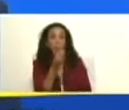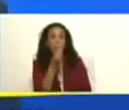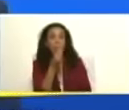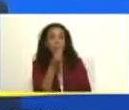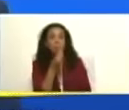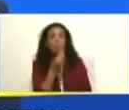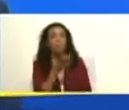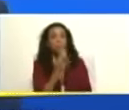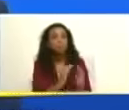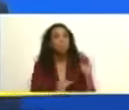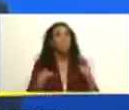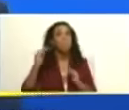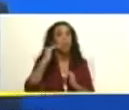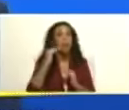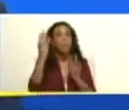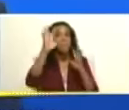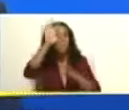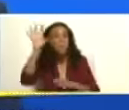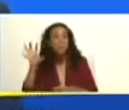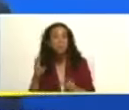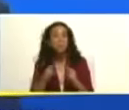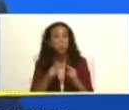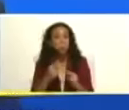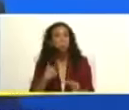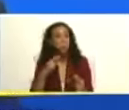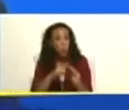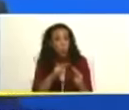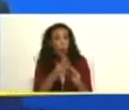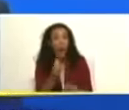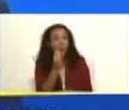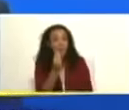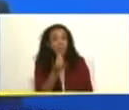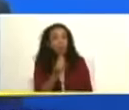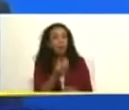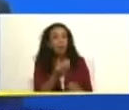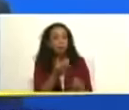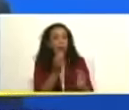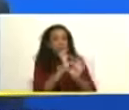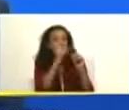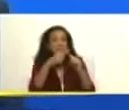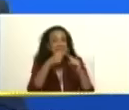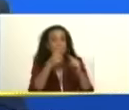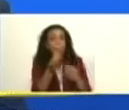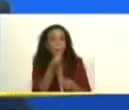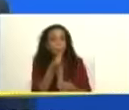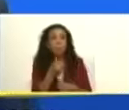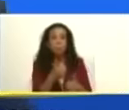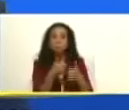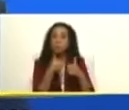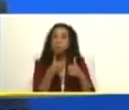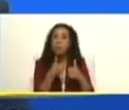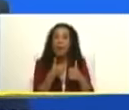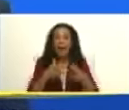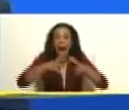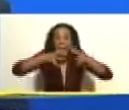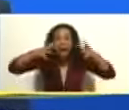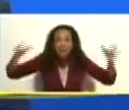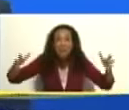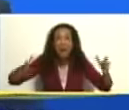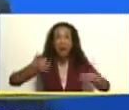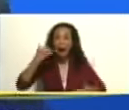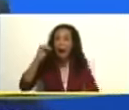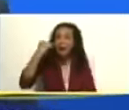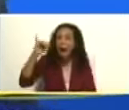alimenticios, supera a cualquier país que conozca, la calidad de los productos. Y me dijo, la cantidad de